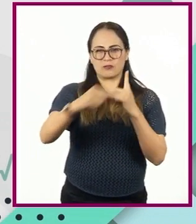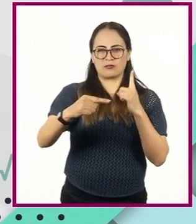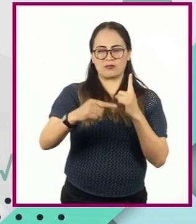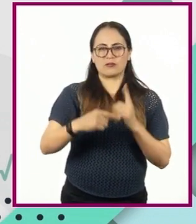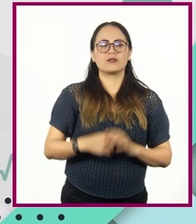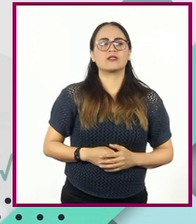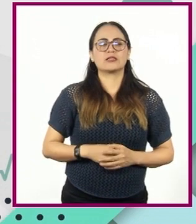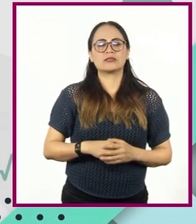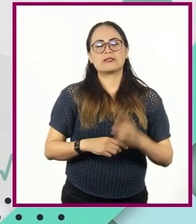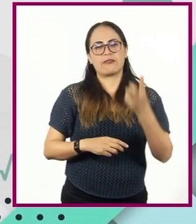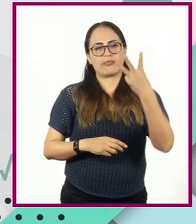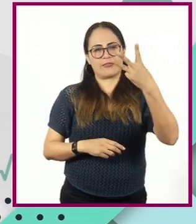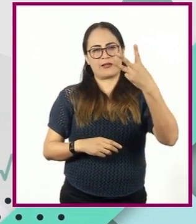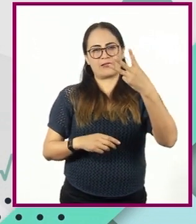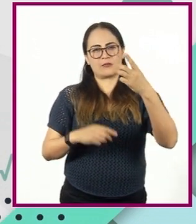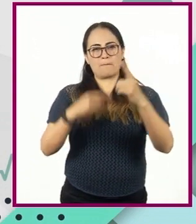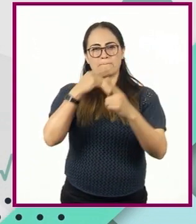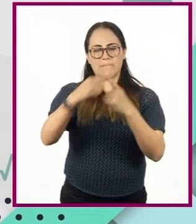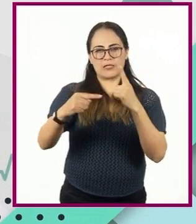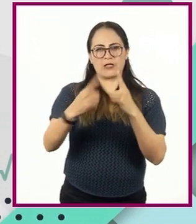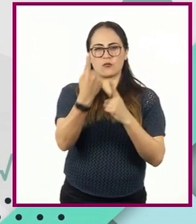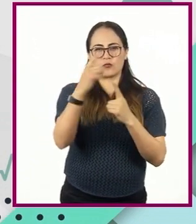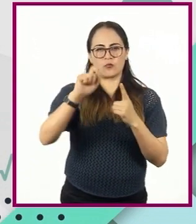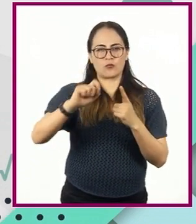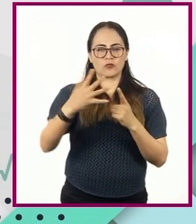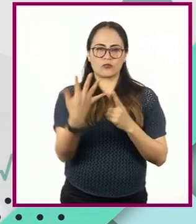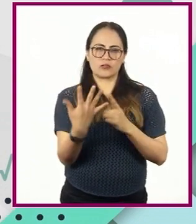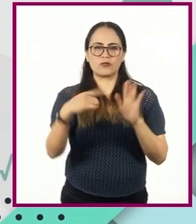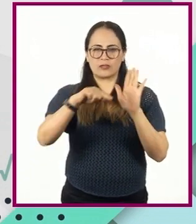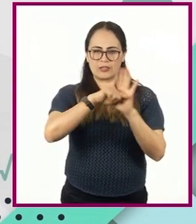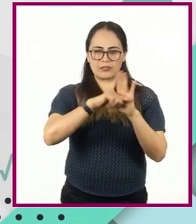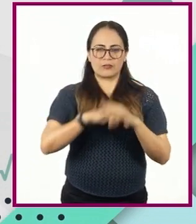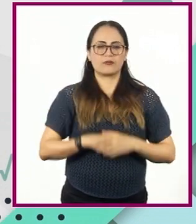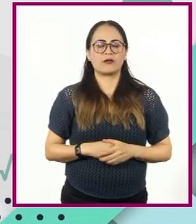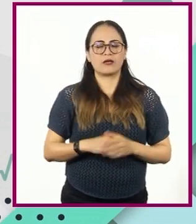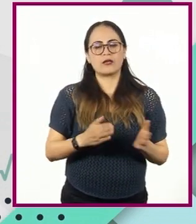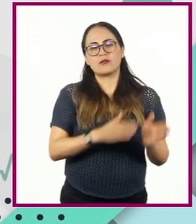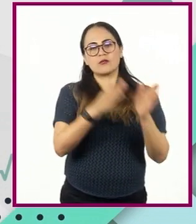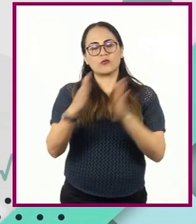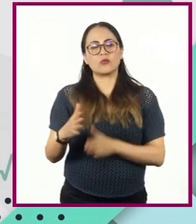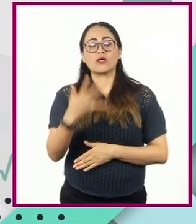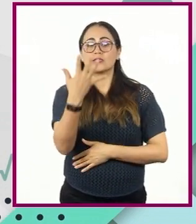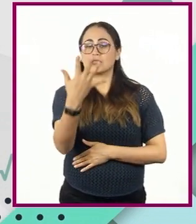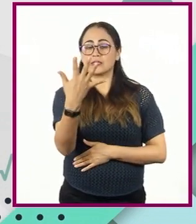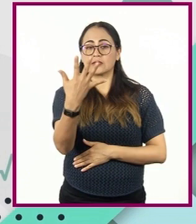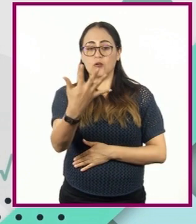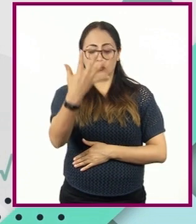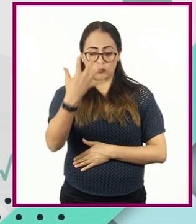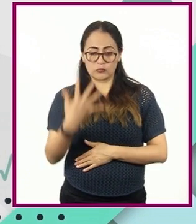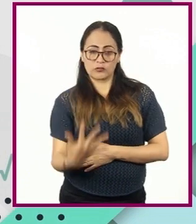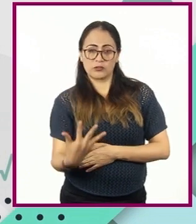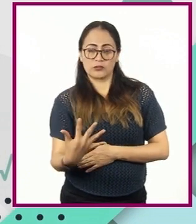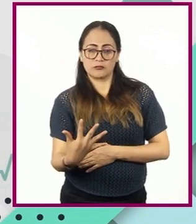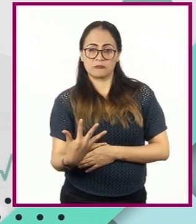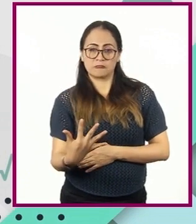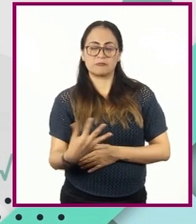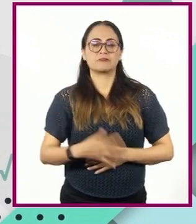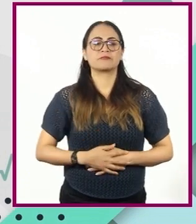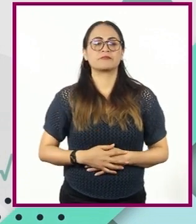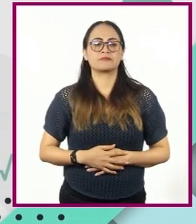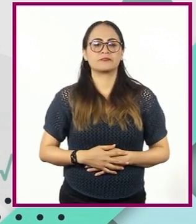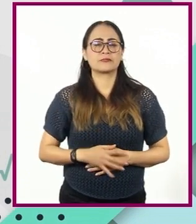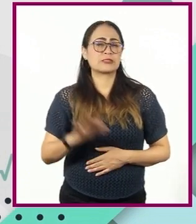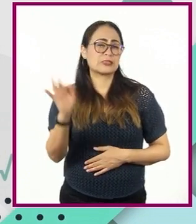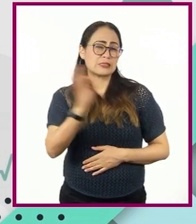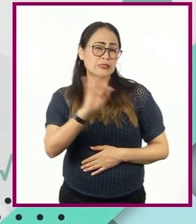negativo. Si se mantiene constante el factor 5 en la segunda oración, el resultado de la segunda oración